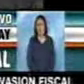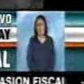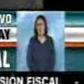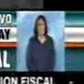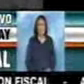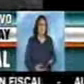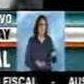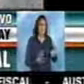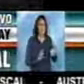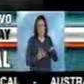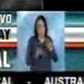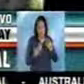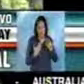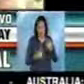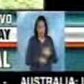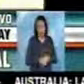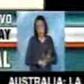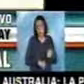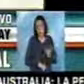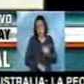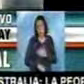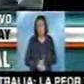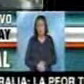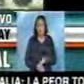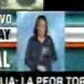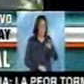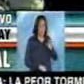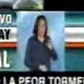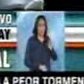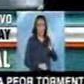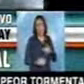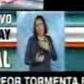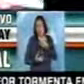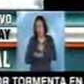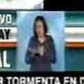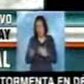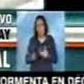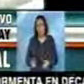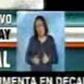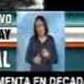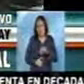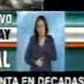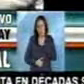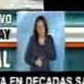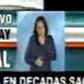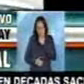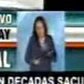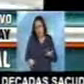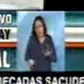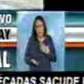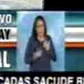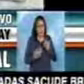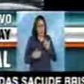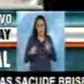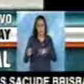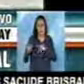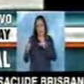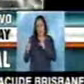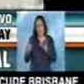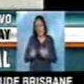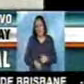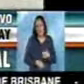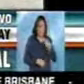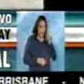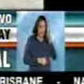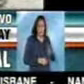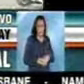Todo esto, vamos a listo, vamos. Es parte de mi vida privada. Sí, estamos hablando de otra cosa. Yo lo sé.